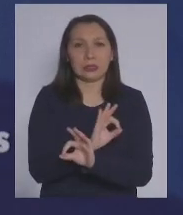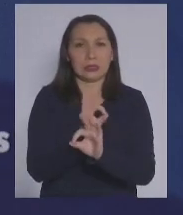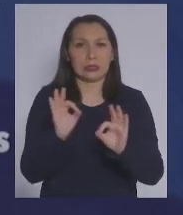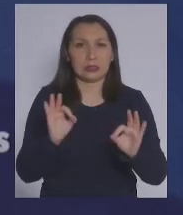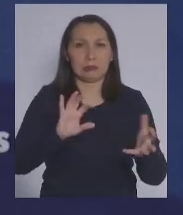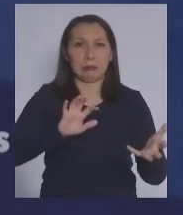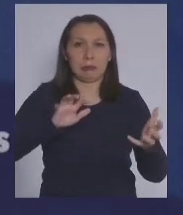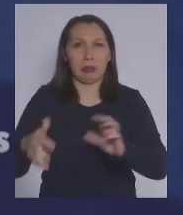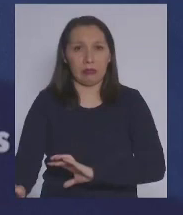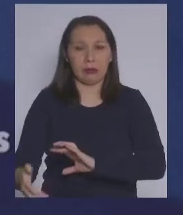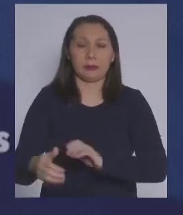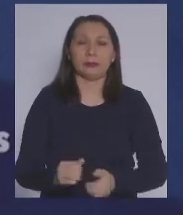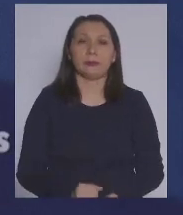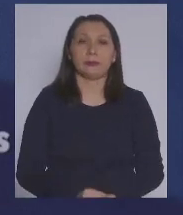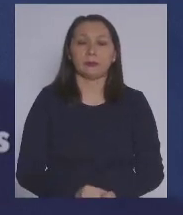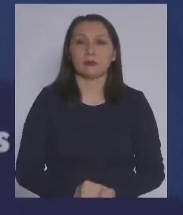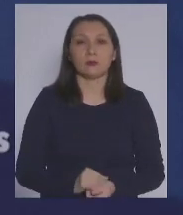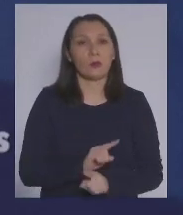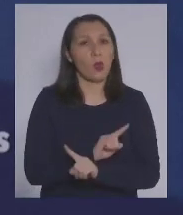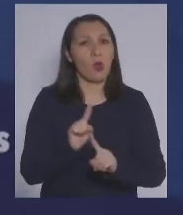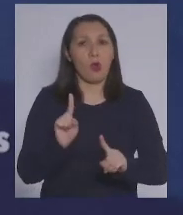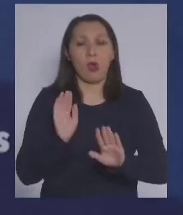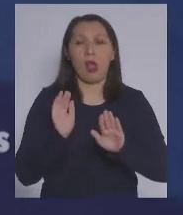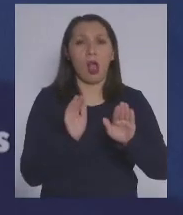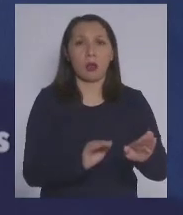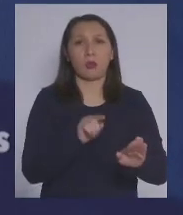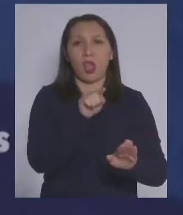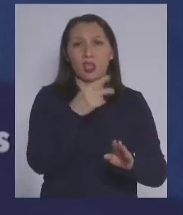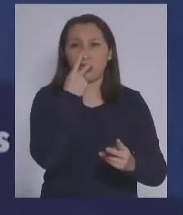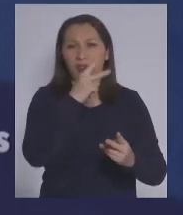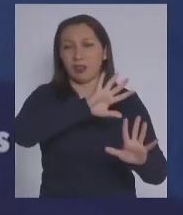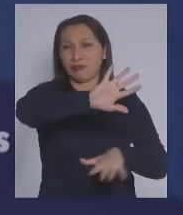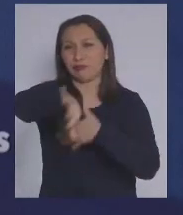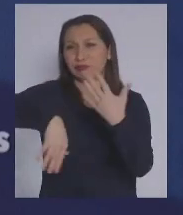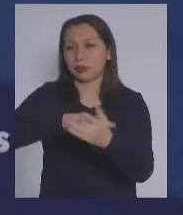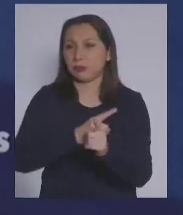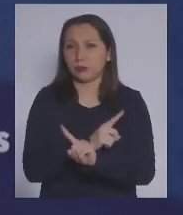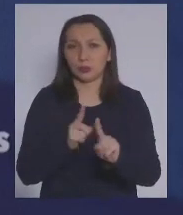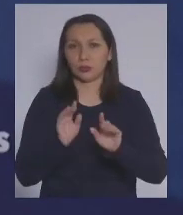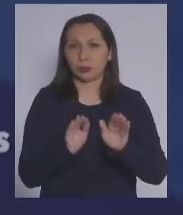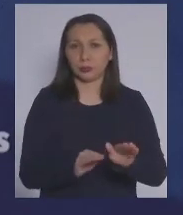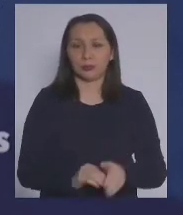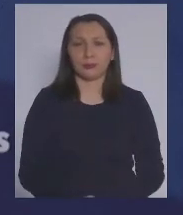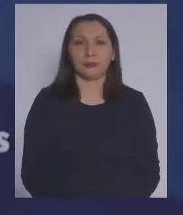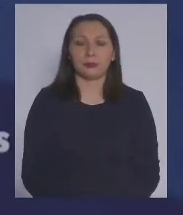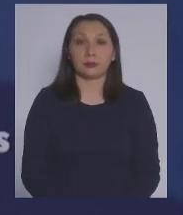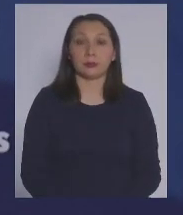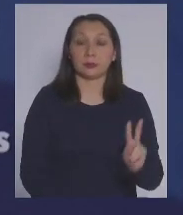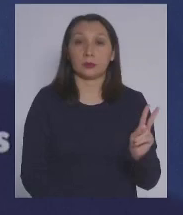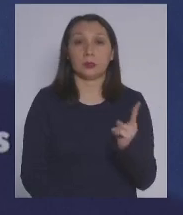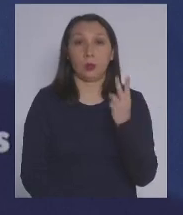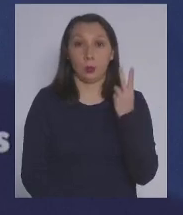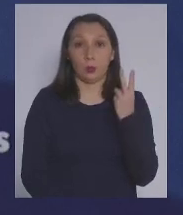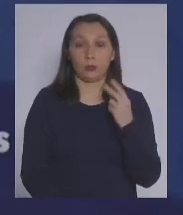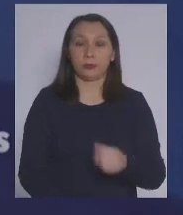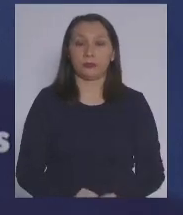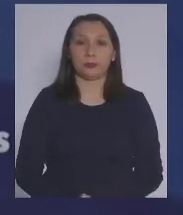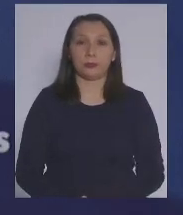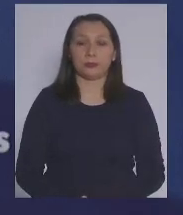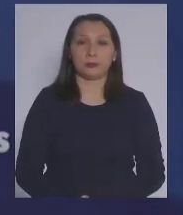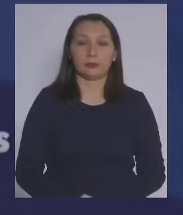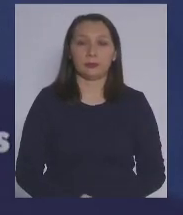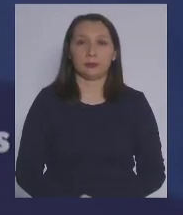destrucción no compartimos esas conductas segundo lugar